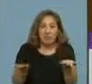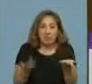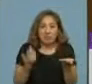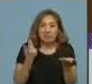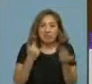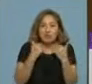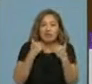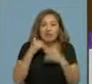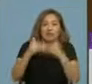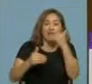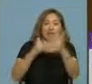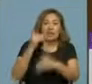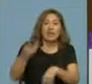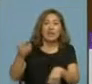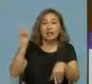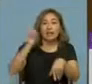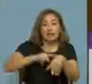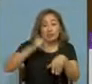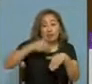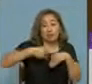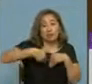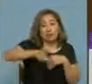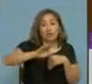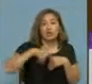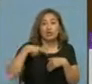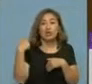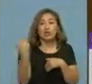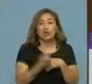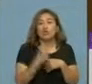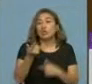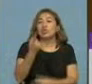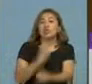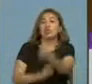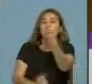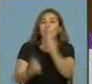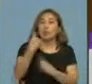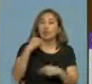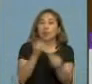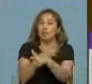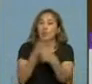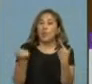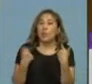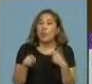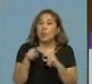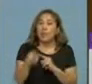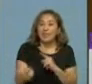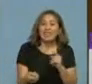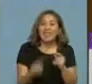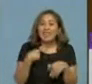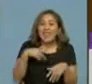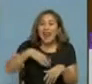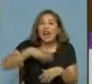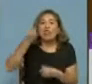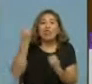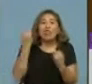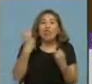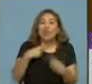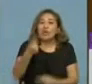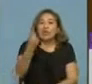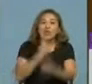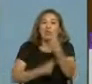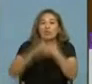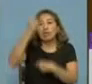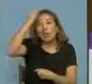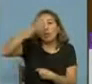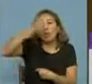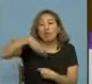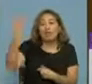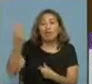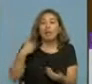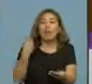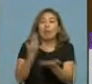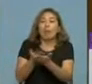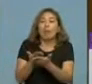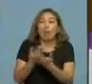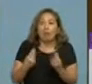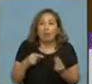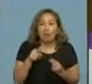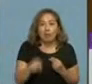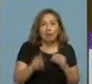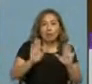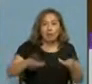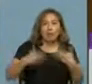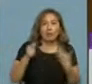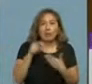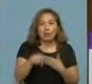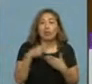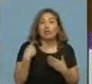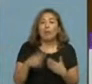Entonces los tiempos se vencían y nosotros no habíamos tenido ni siquiera una respuesta formal a nuestra propuesta vía Cancillería.